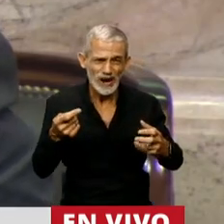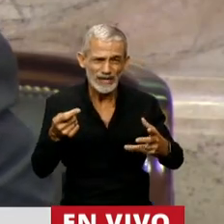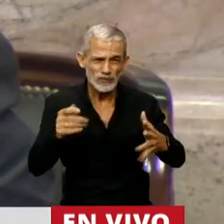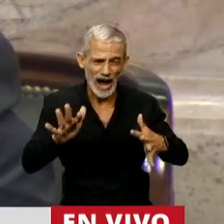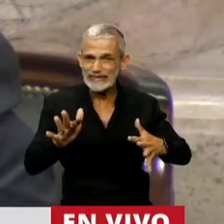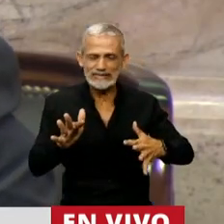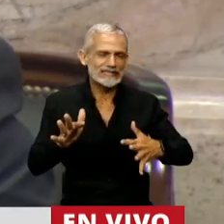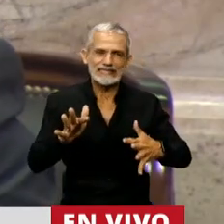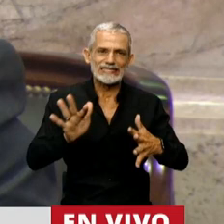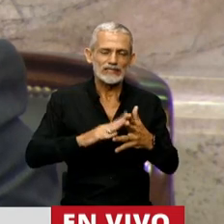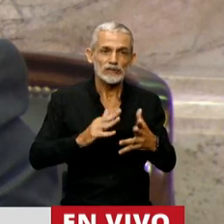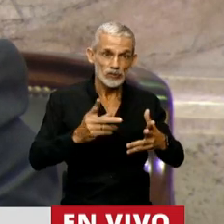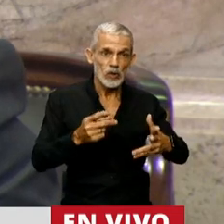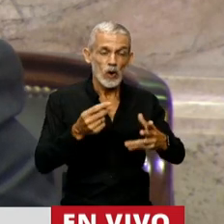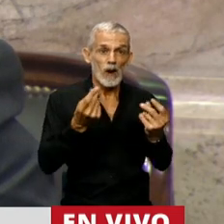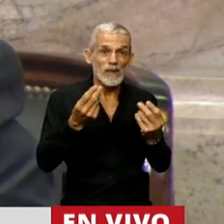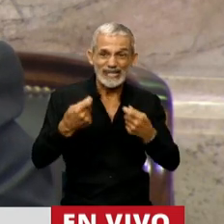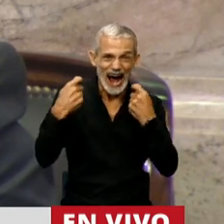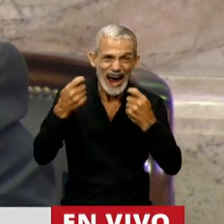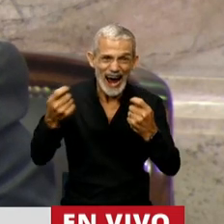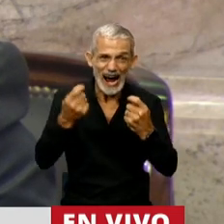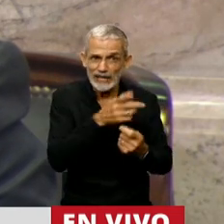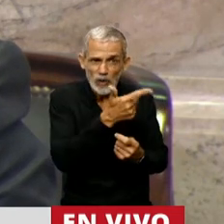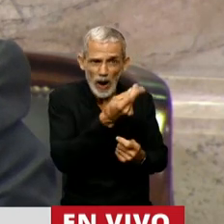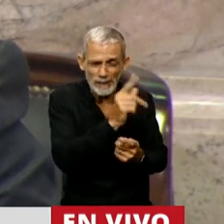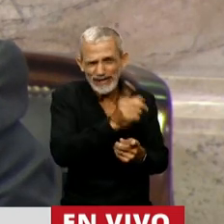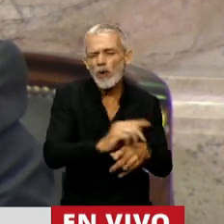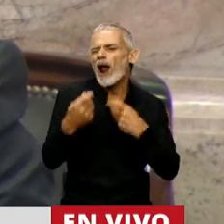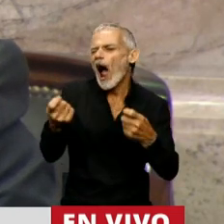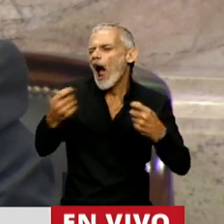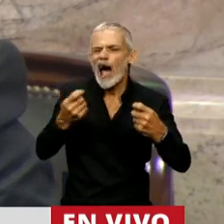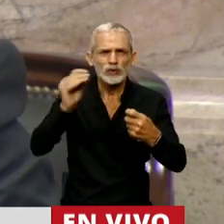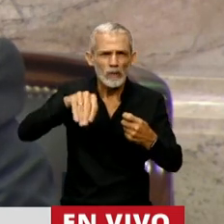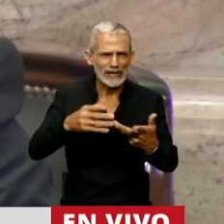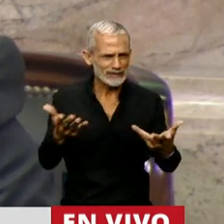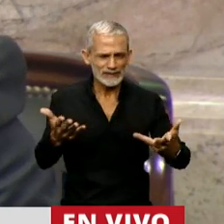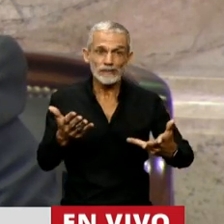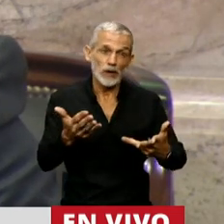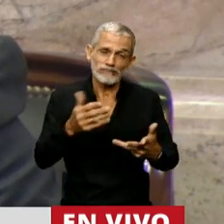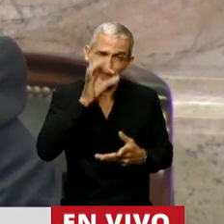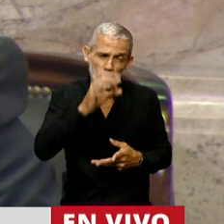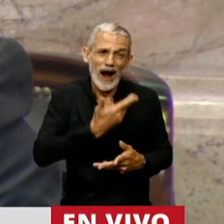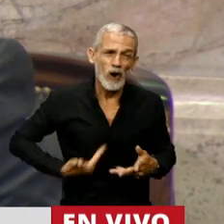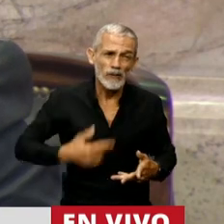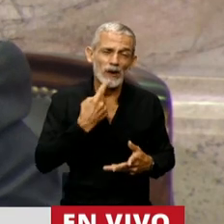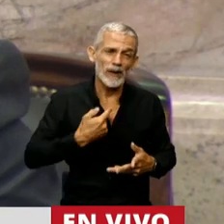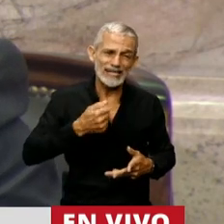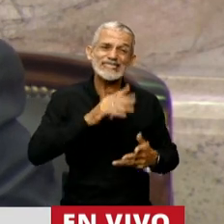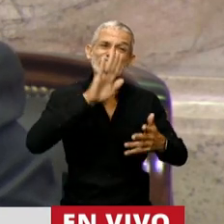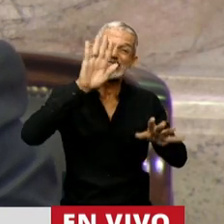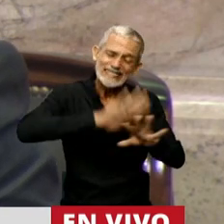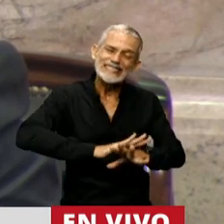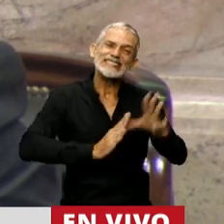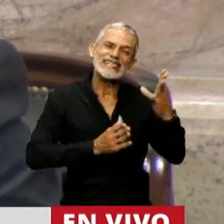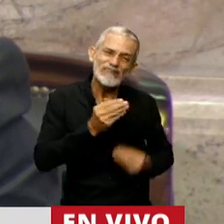voracidad para gastar lo que no se tienen. Pero tampoco, no lo van a reconocer. Hay un problema de